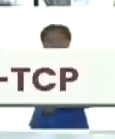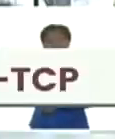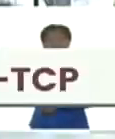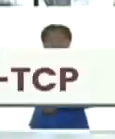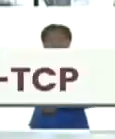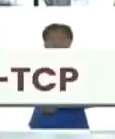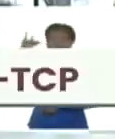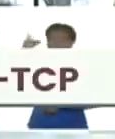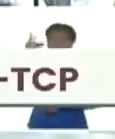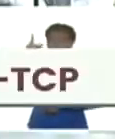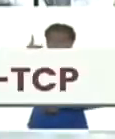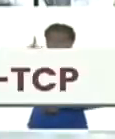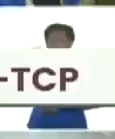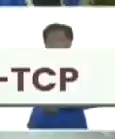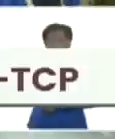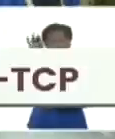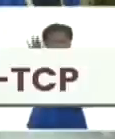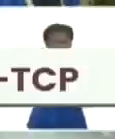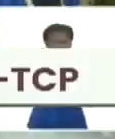1928, intentaba abrir,